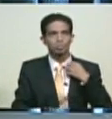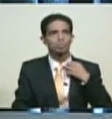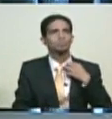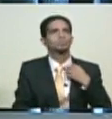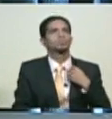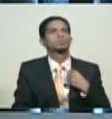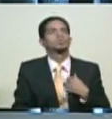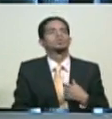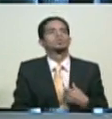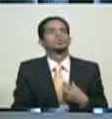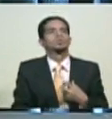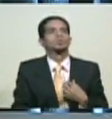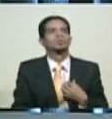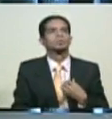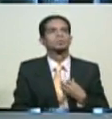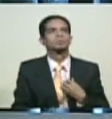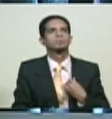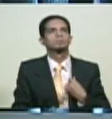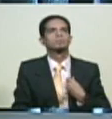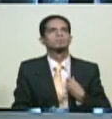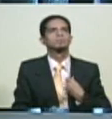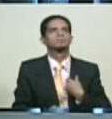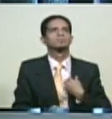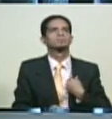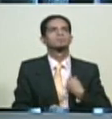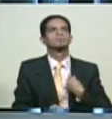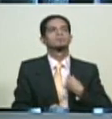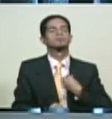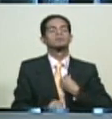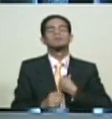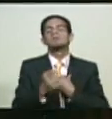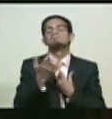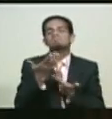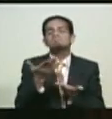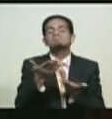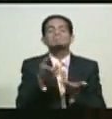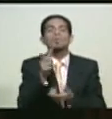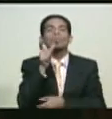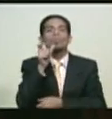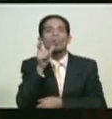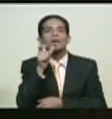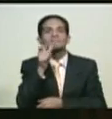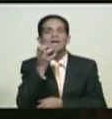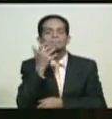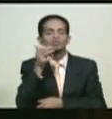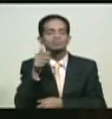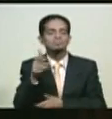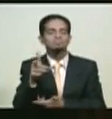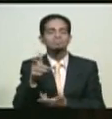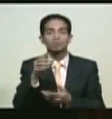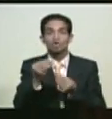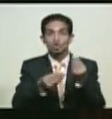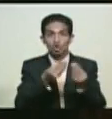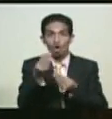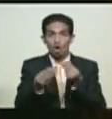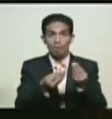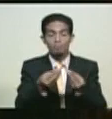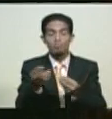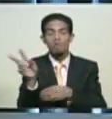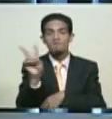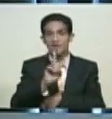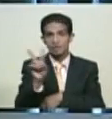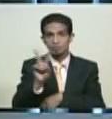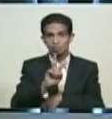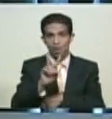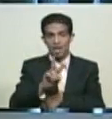verdaderamente dice muy bien de la capacidad comunicacional y del mestizaje